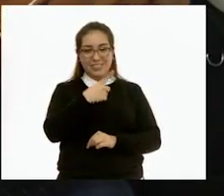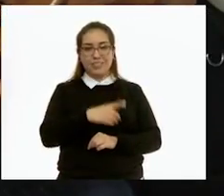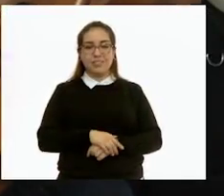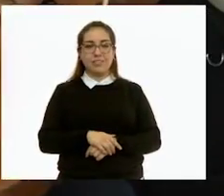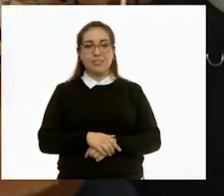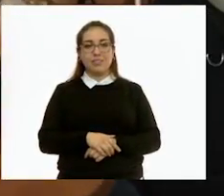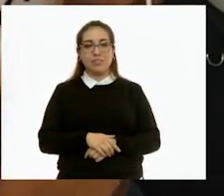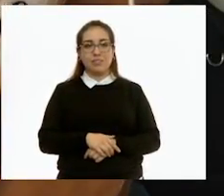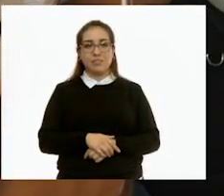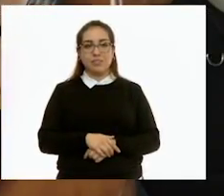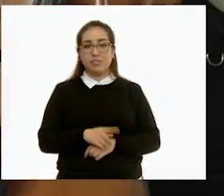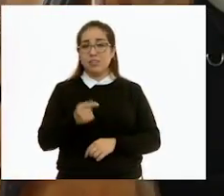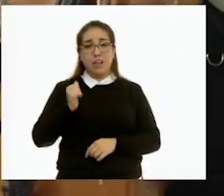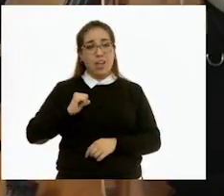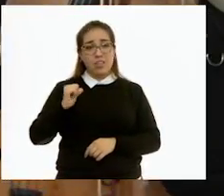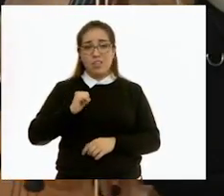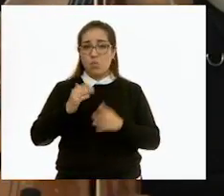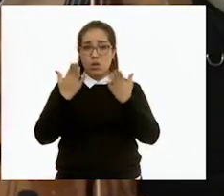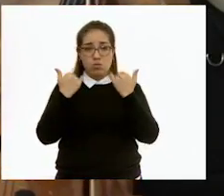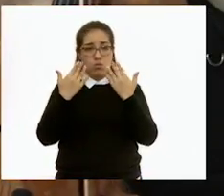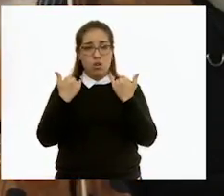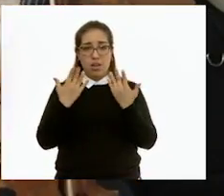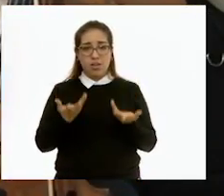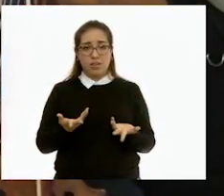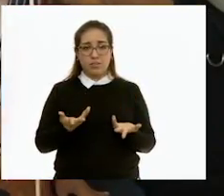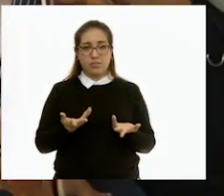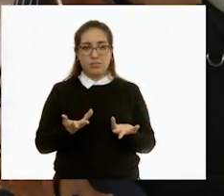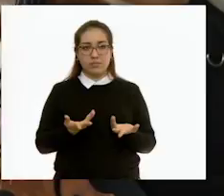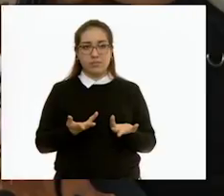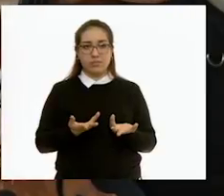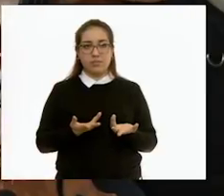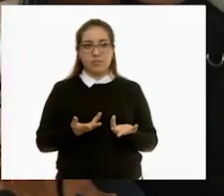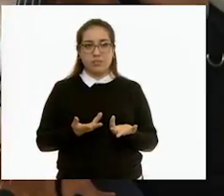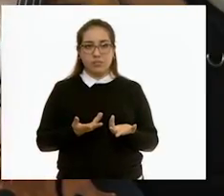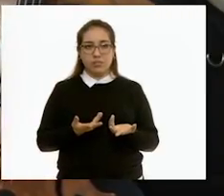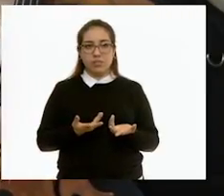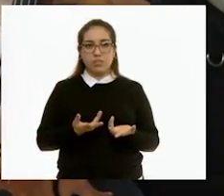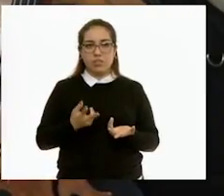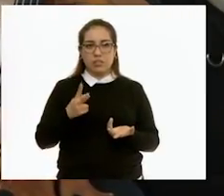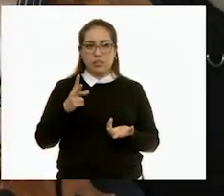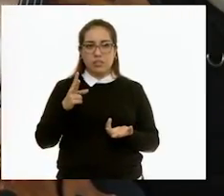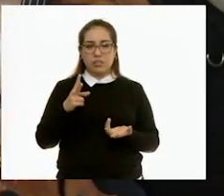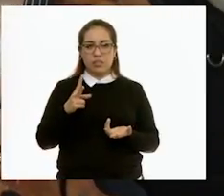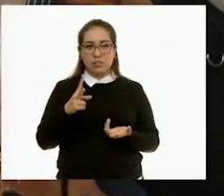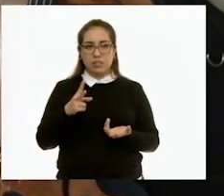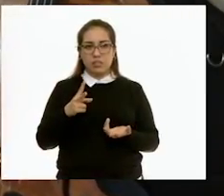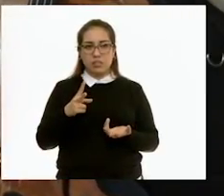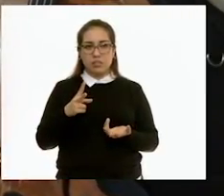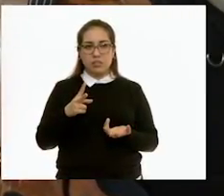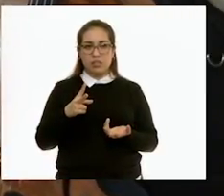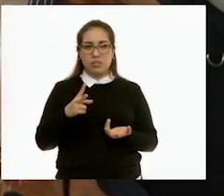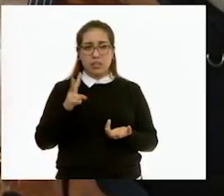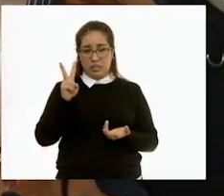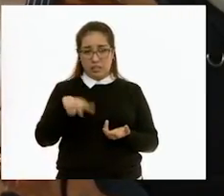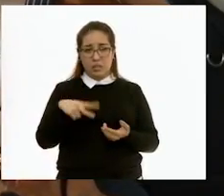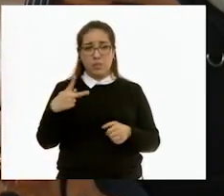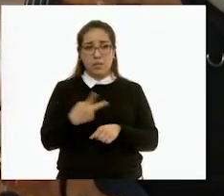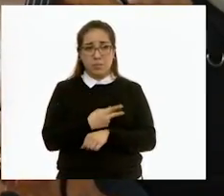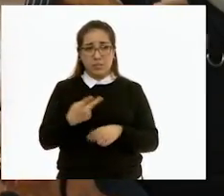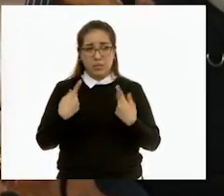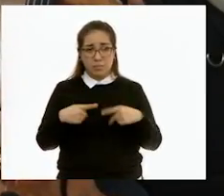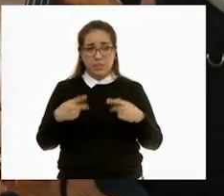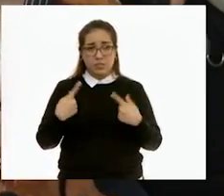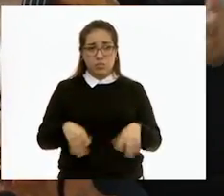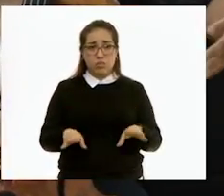metal no existía, lo cual provocaba que los intérpretes de este instrumento lo